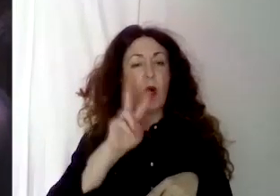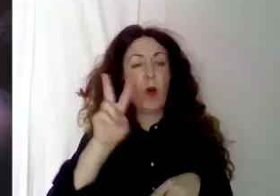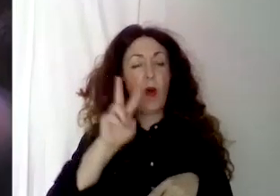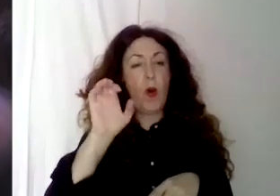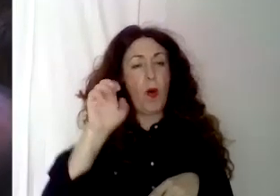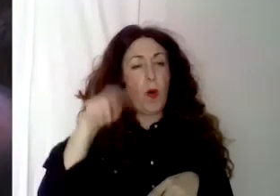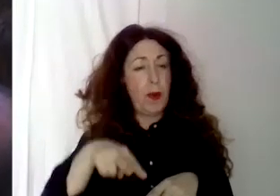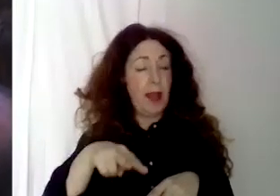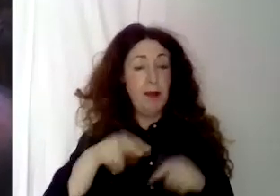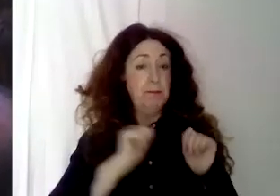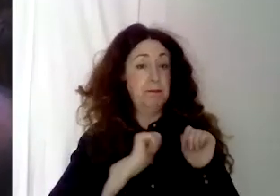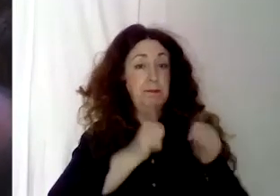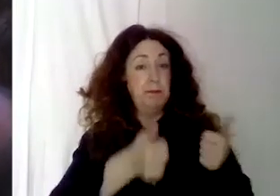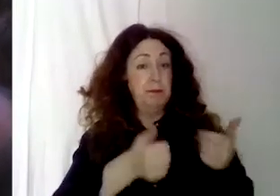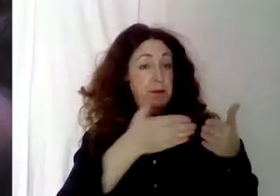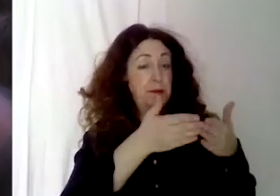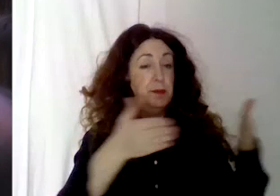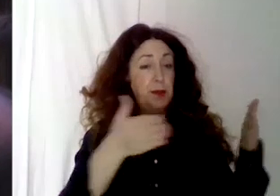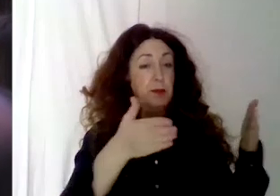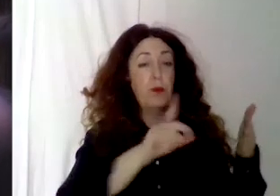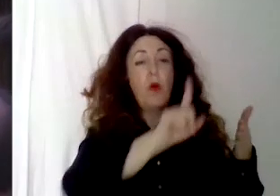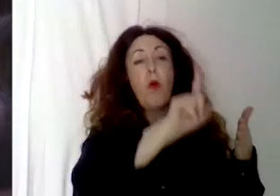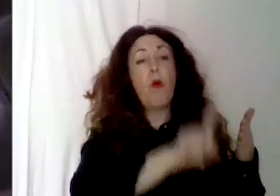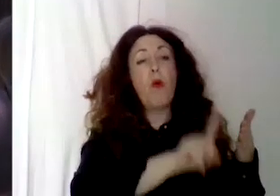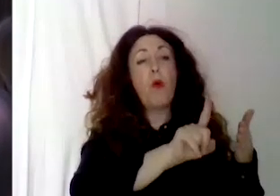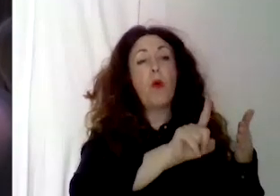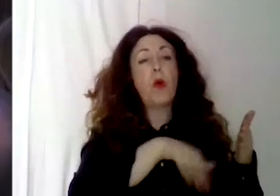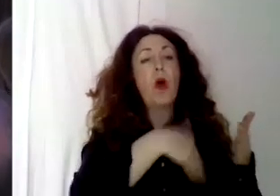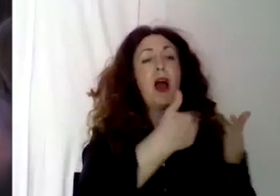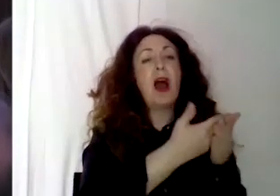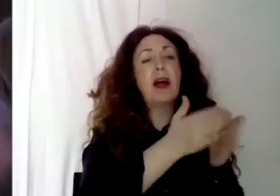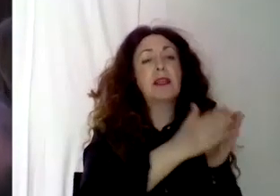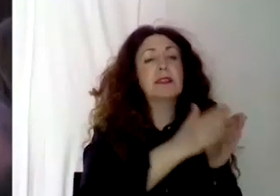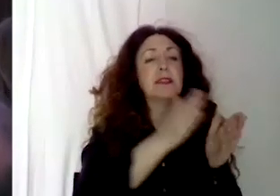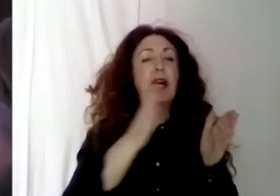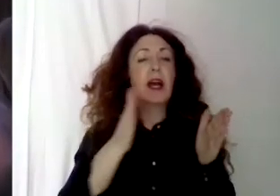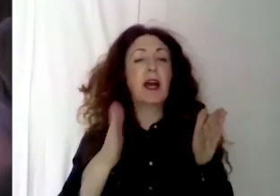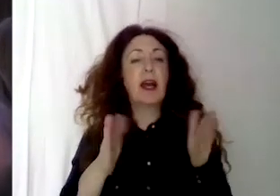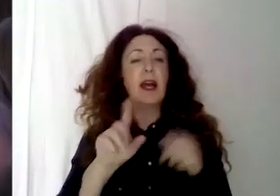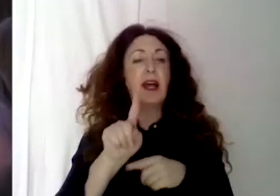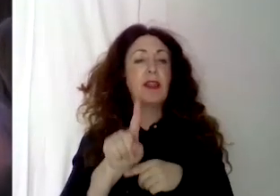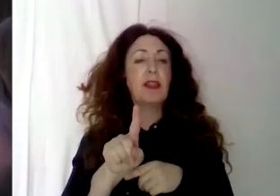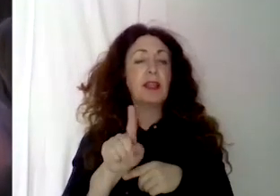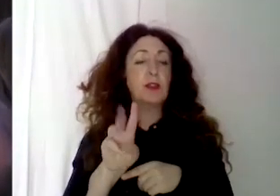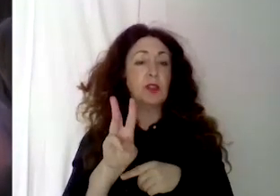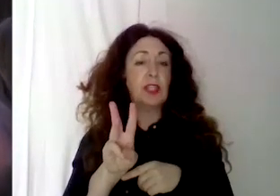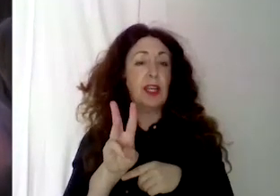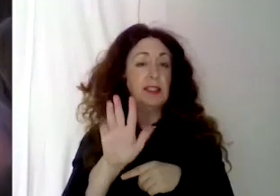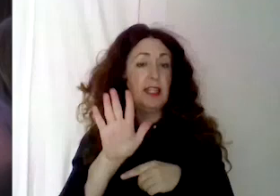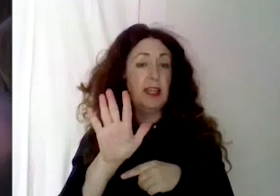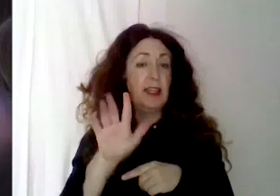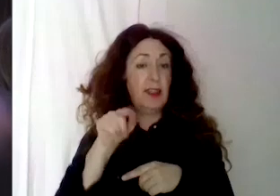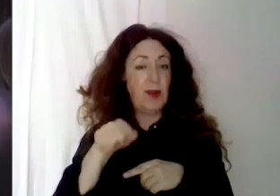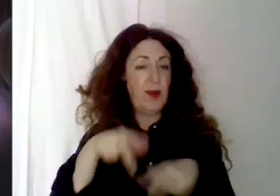violonchelo, hasta el Opus 135, que cierra una de las aventuras creativas más fascinantes de todos los